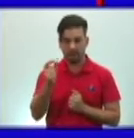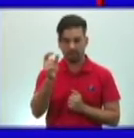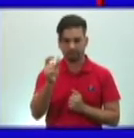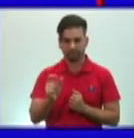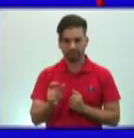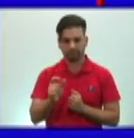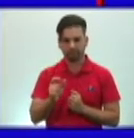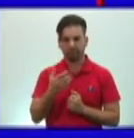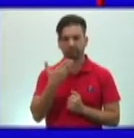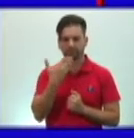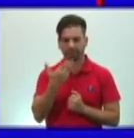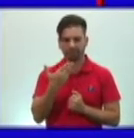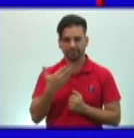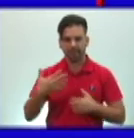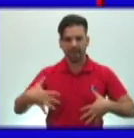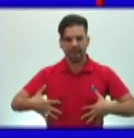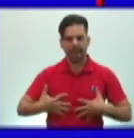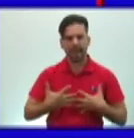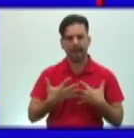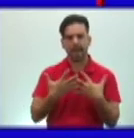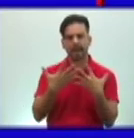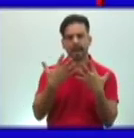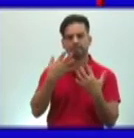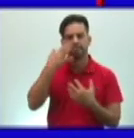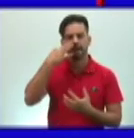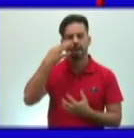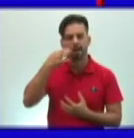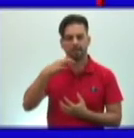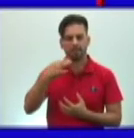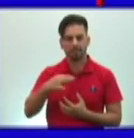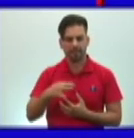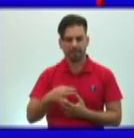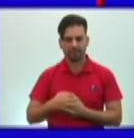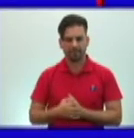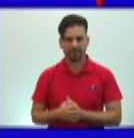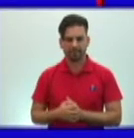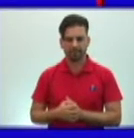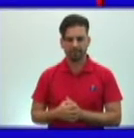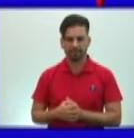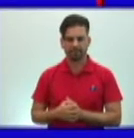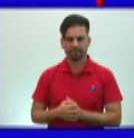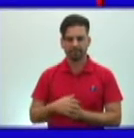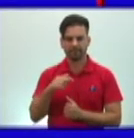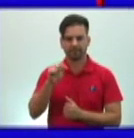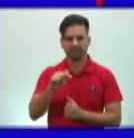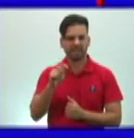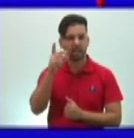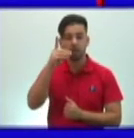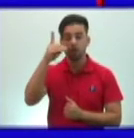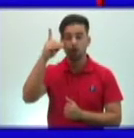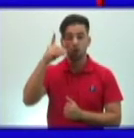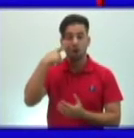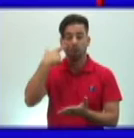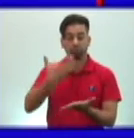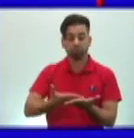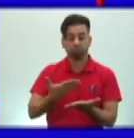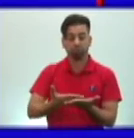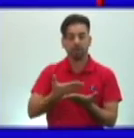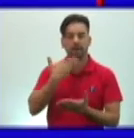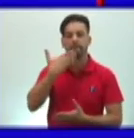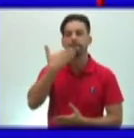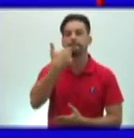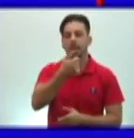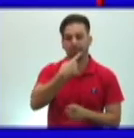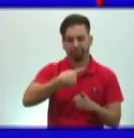una lágrima pura. Para Martí Dios existe, lo que Dios es la expresión del bien. Dice Martí, o continúa